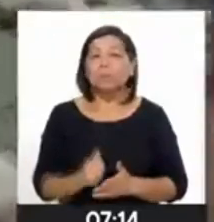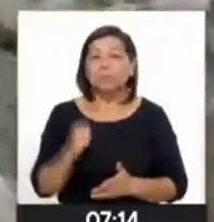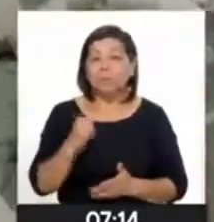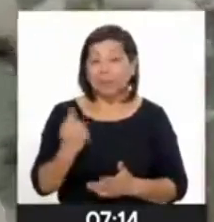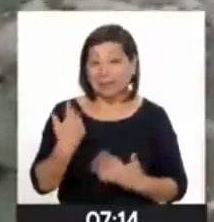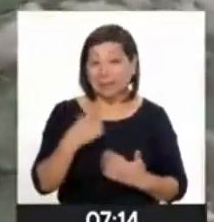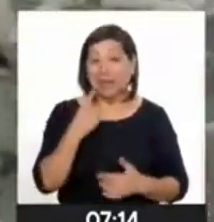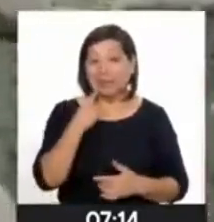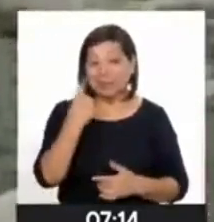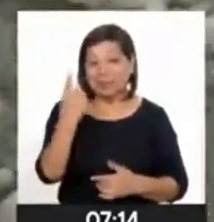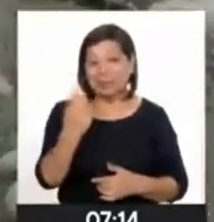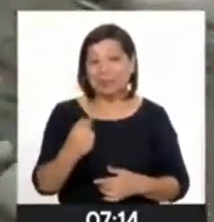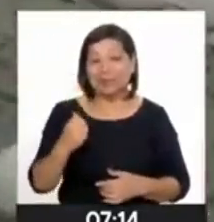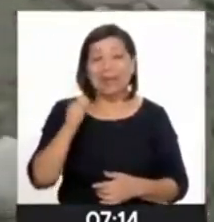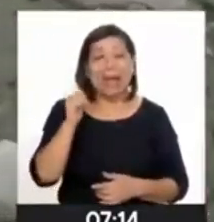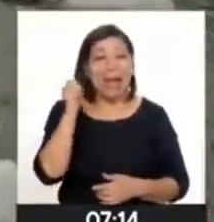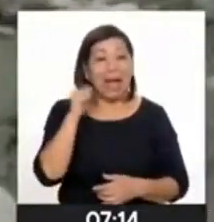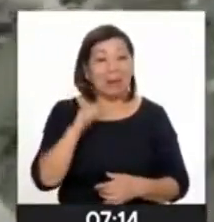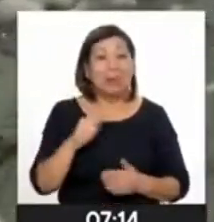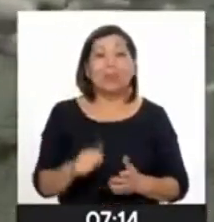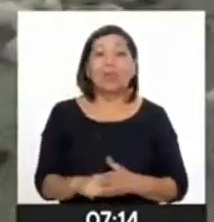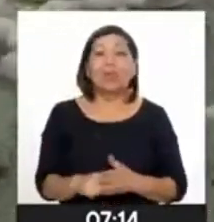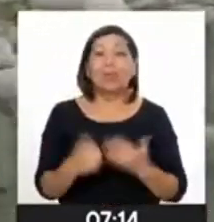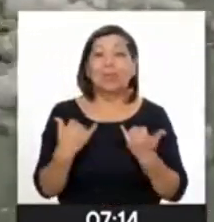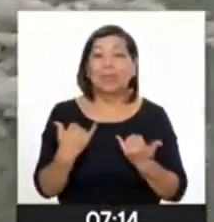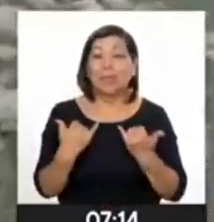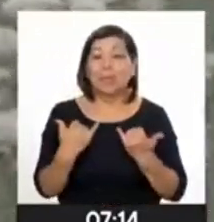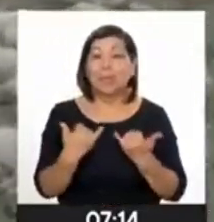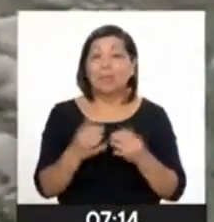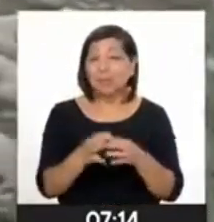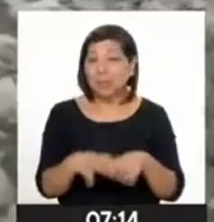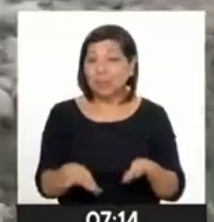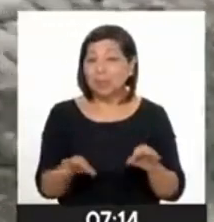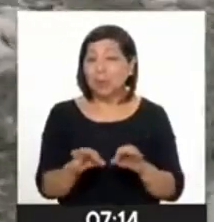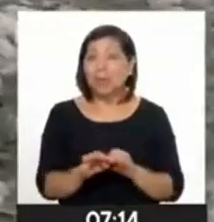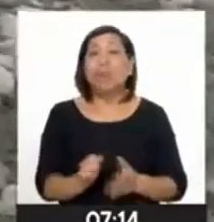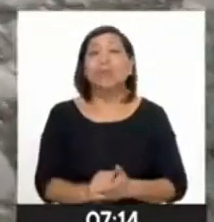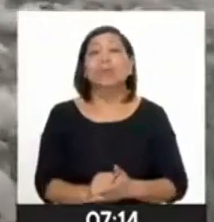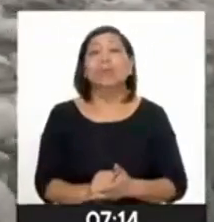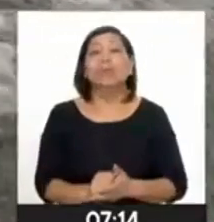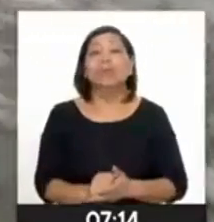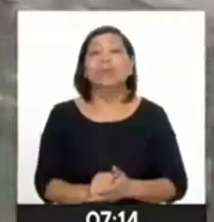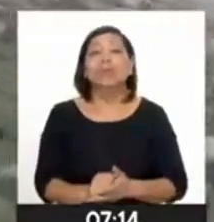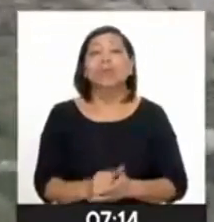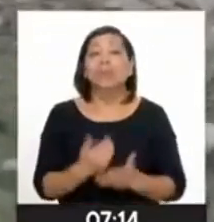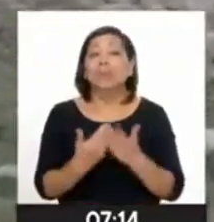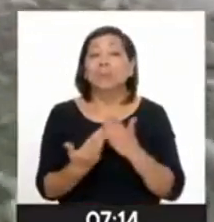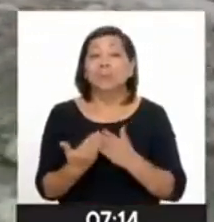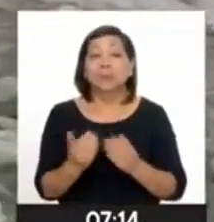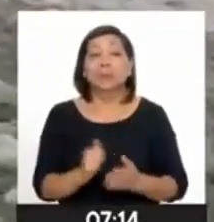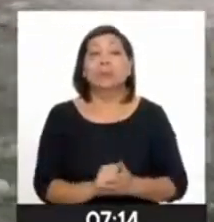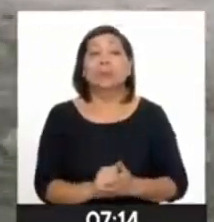acaba de llegar el alcalde del Agustino, también presente en esta actividad muy importante, Perú Limpio, Chuya Chuya, Perú. Sí, muy buenos días,